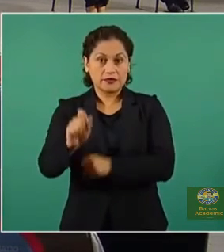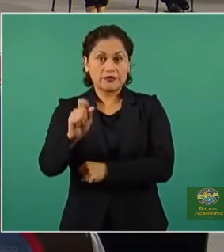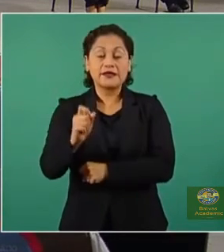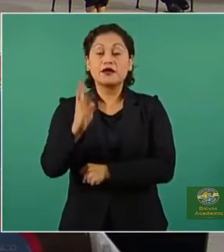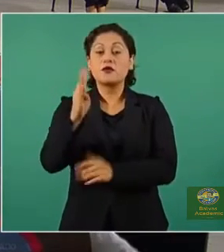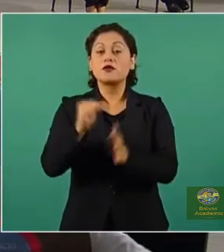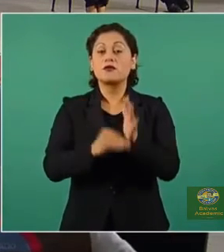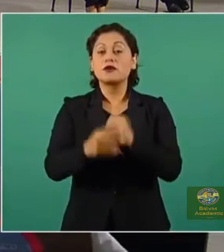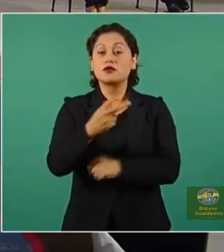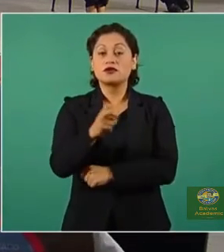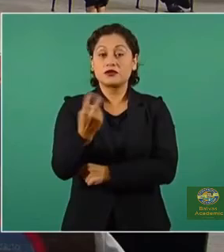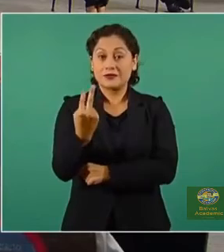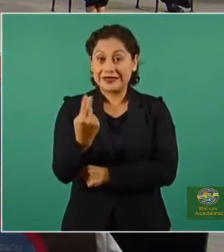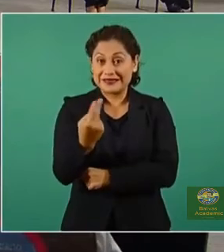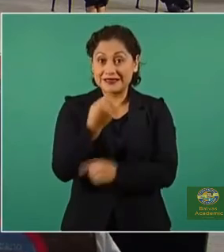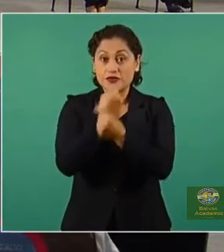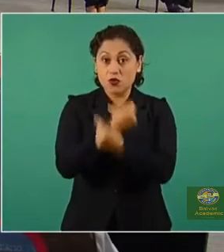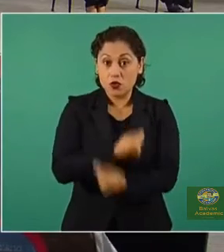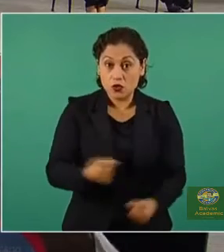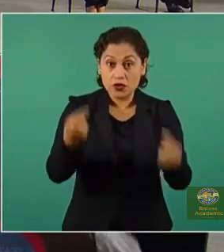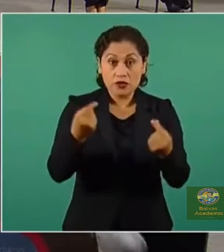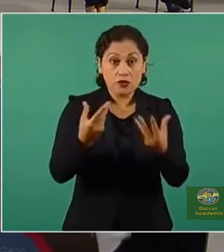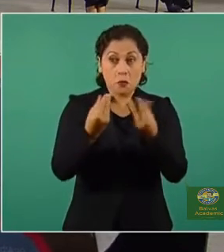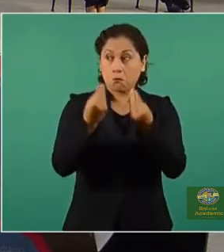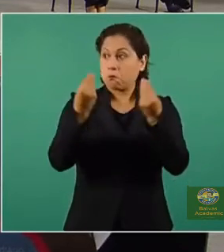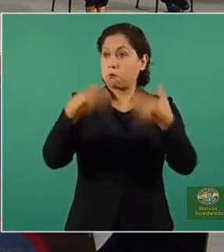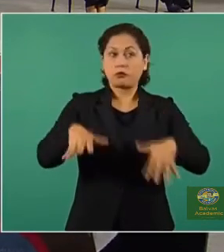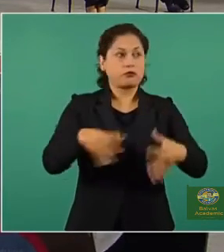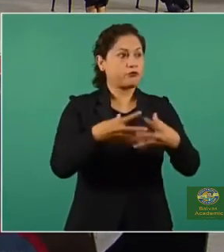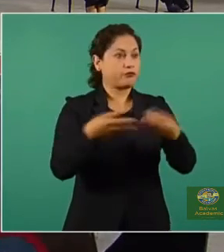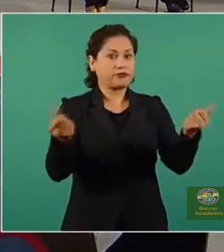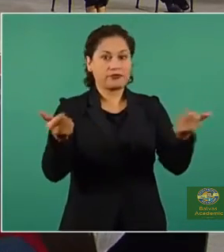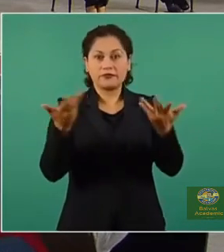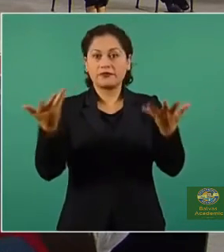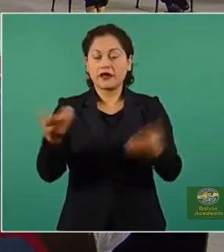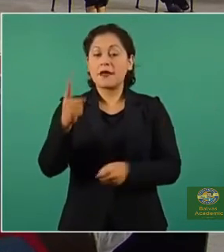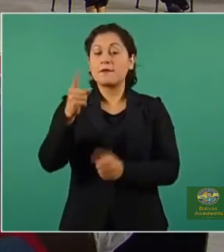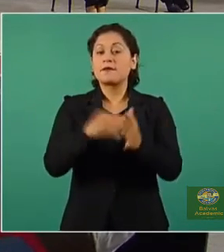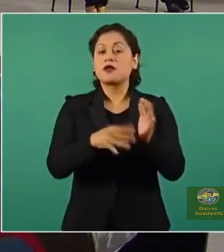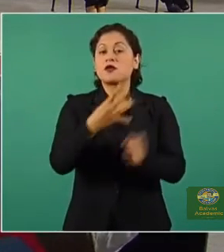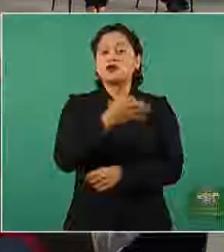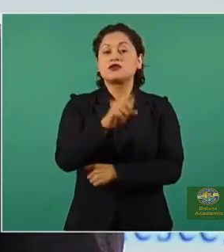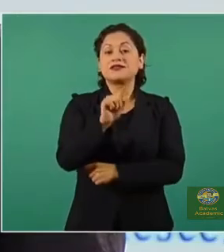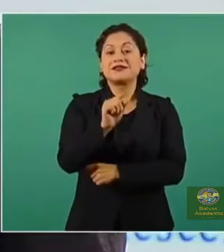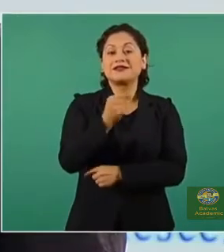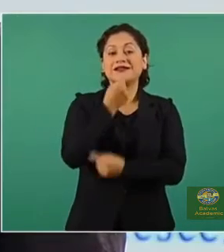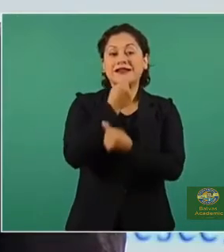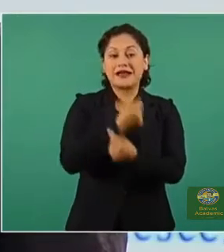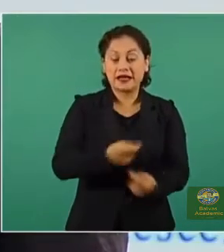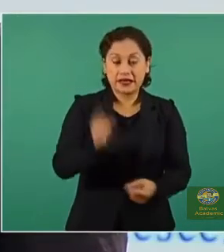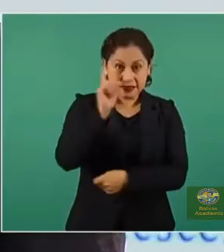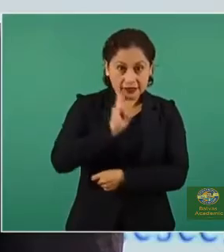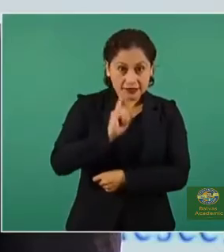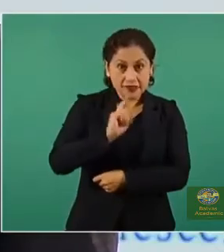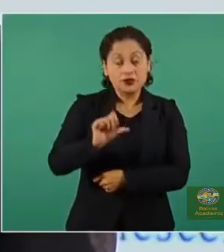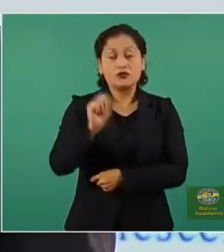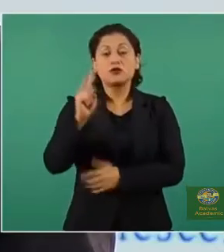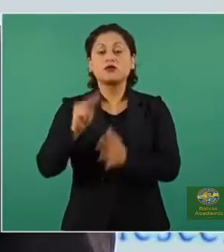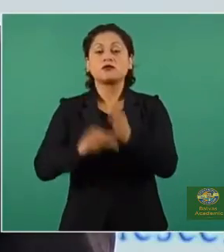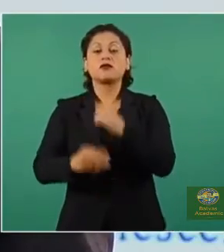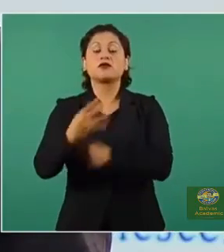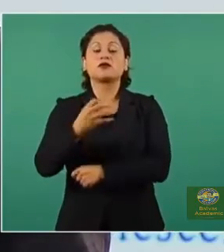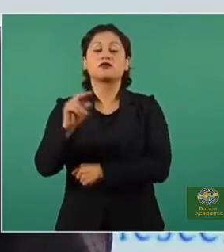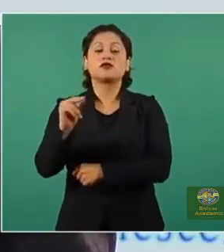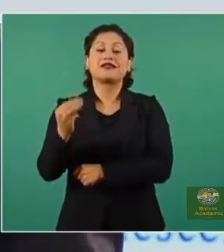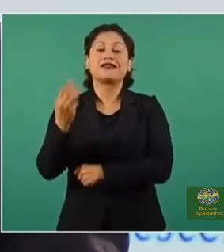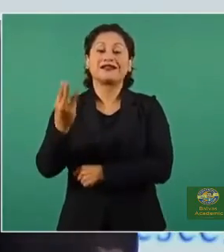4.325 niñas y niños desaparecidos en México, 1.470 niñas y 2.853 niñas.